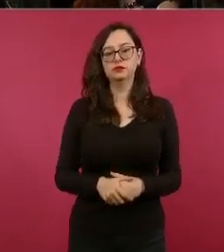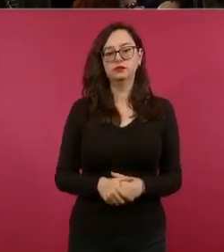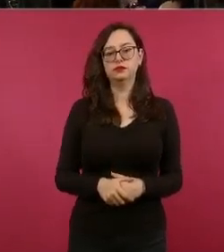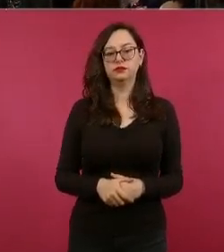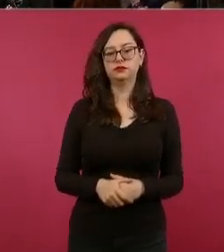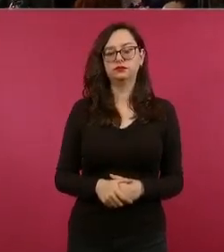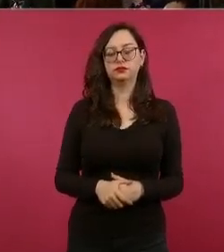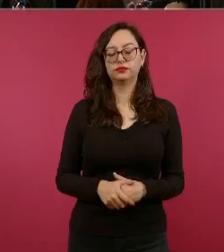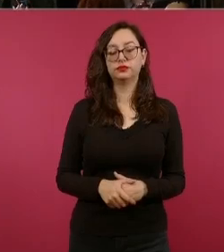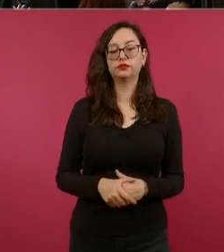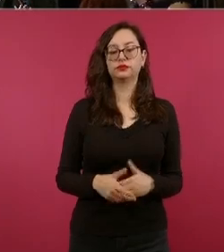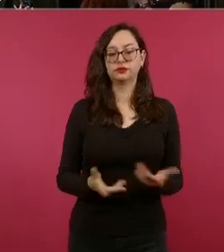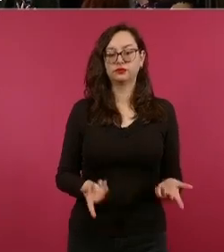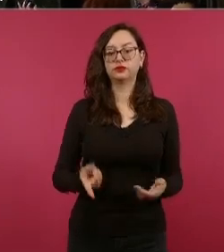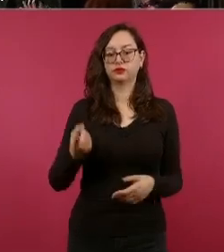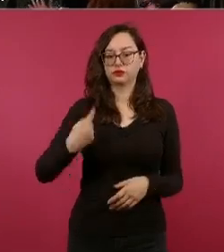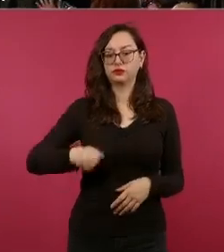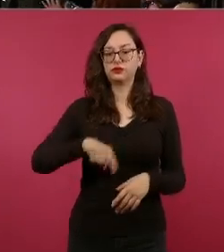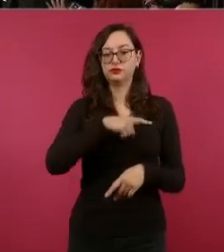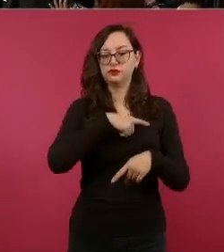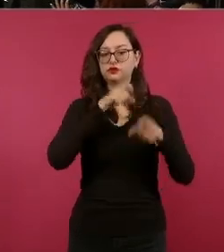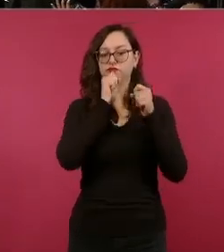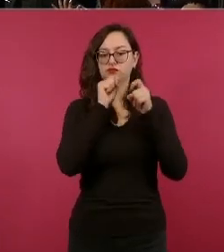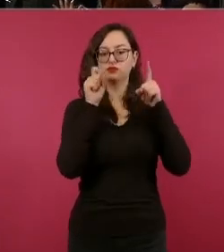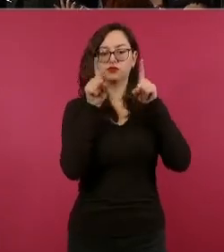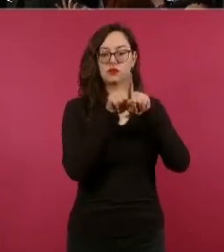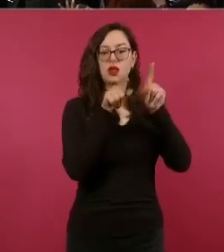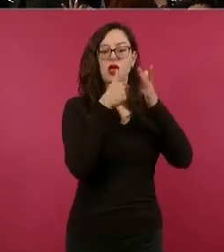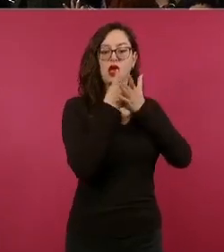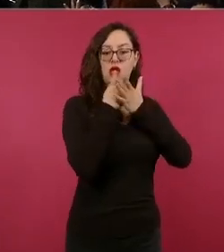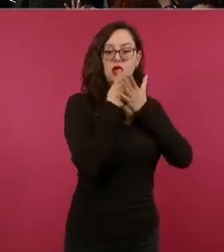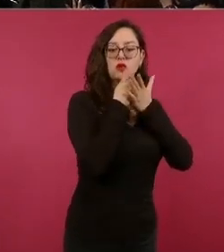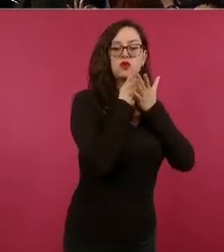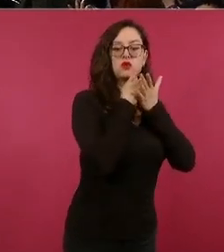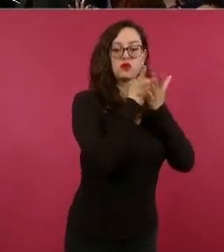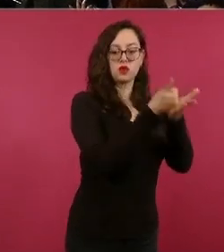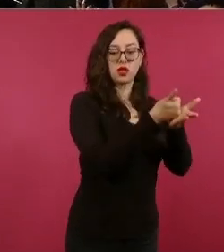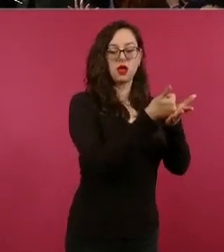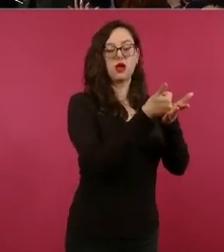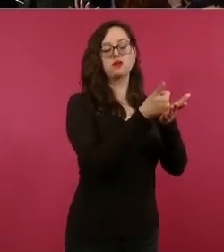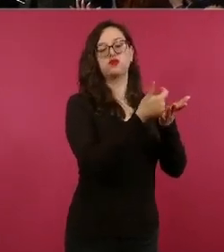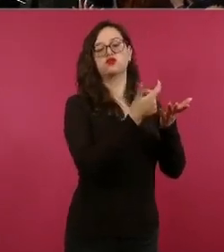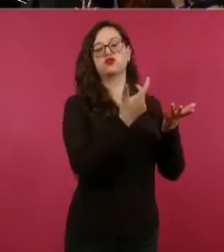Y estamos nosotros ayudando al gobierno de Estados Unidos